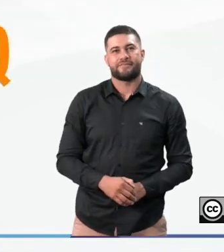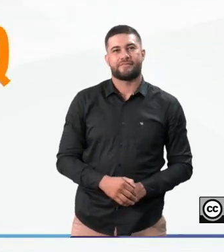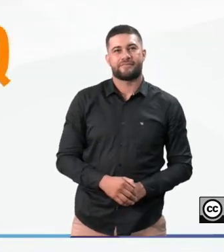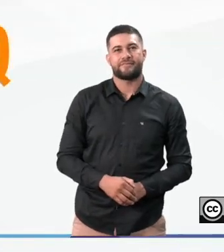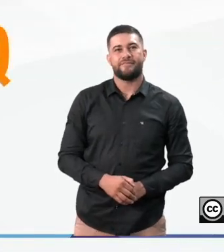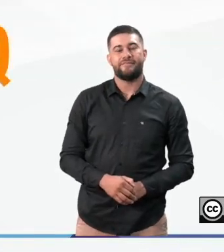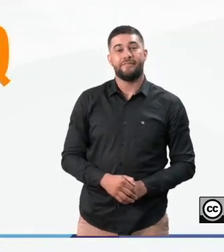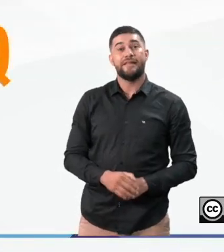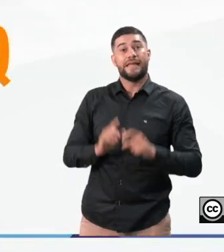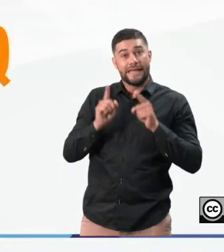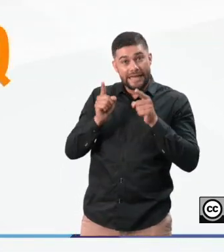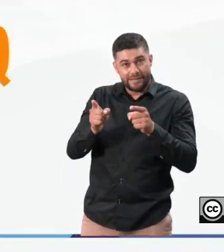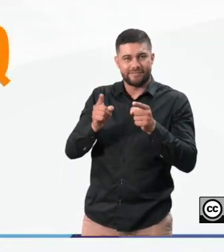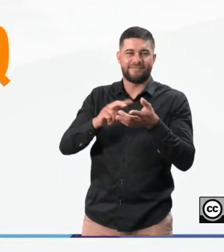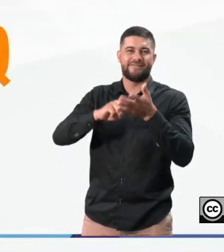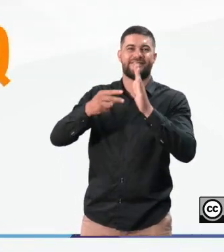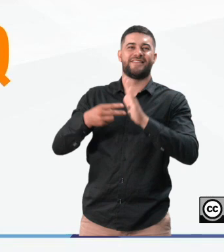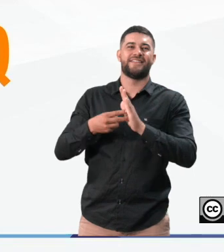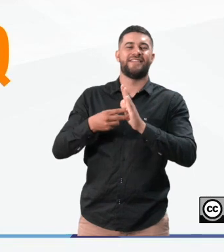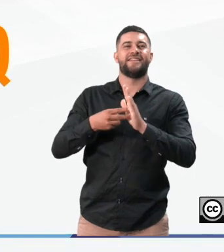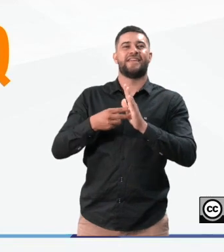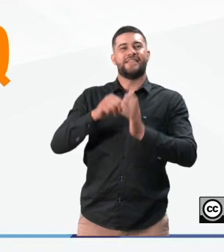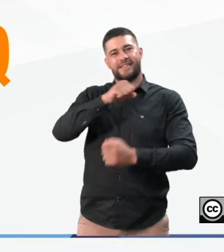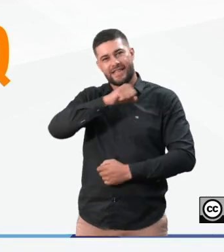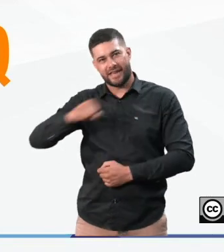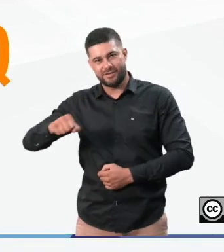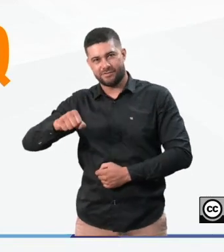Así que estos son algunos de los derechos y